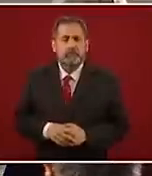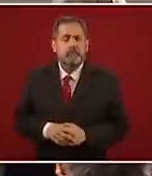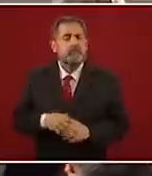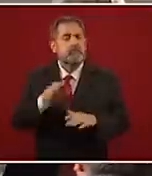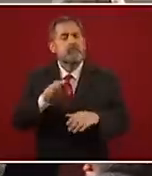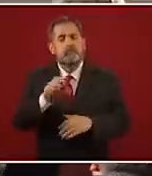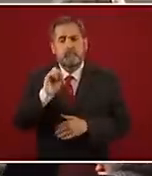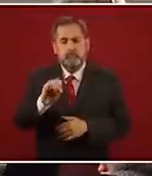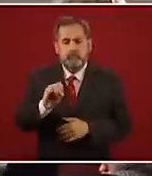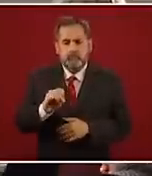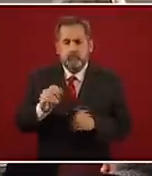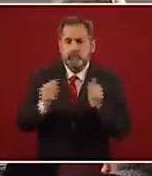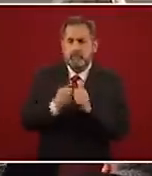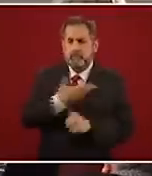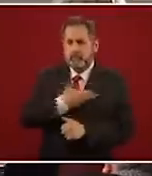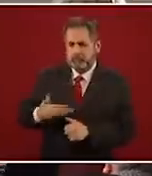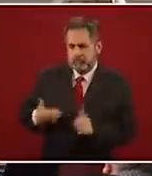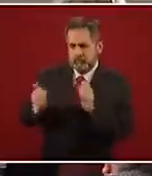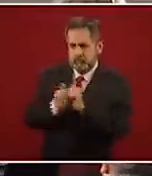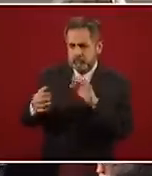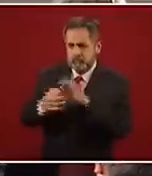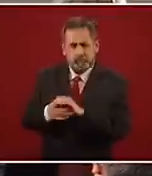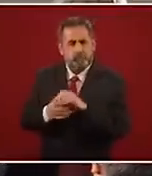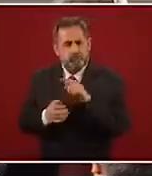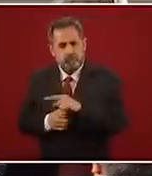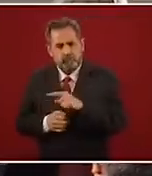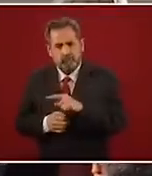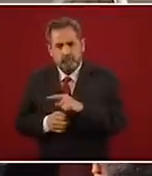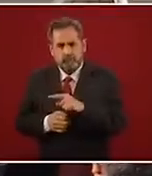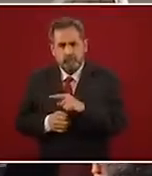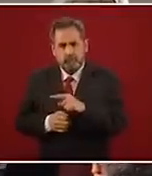lo decimos junto con el presidente y con